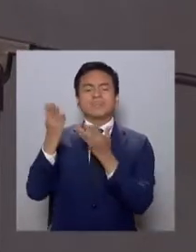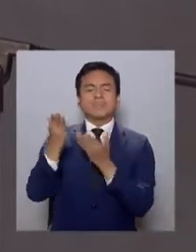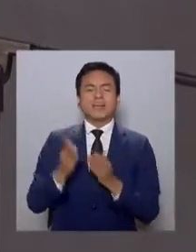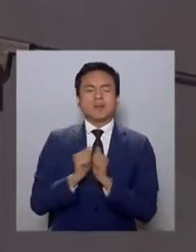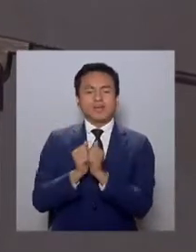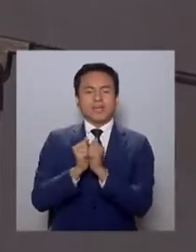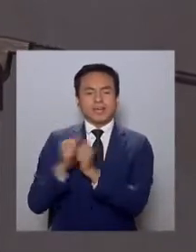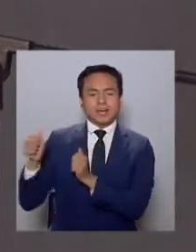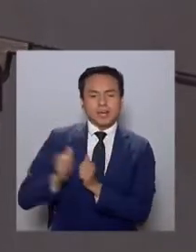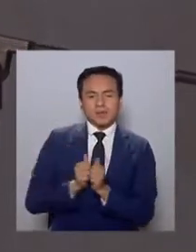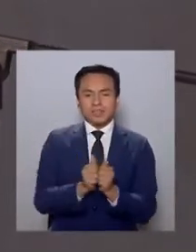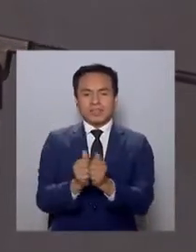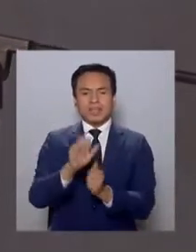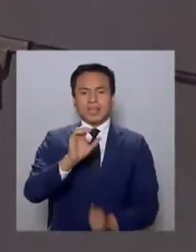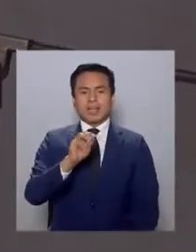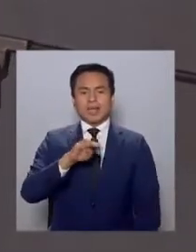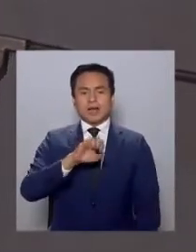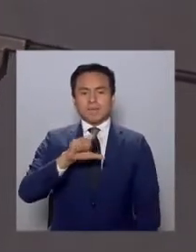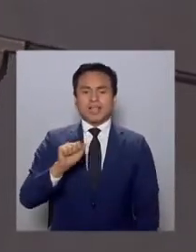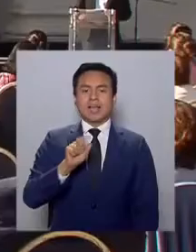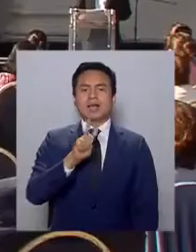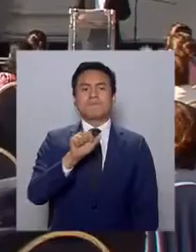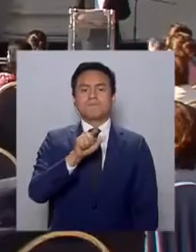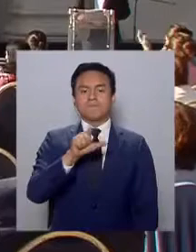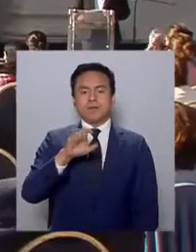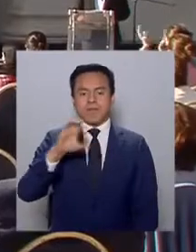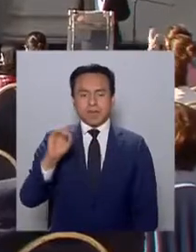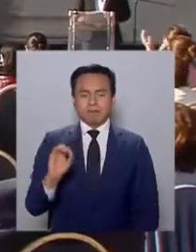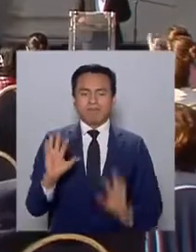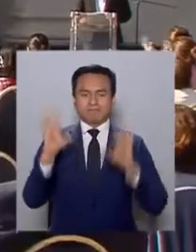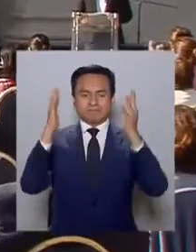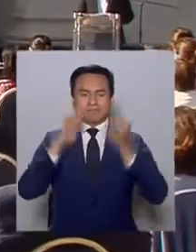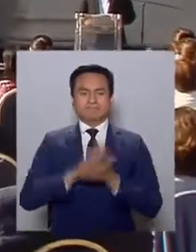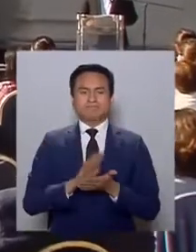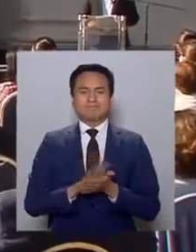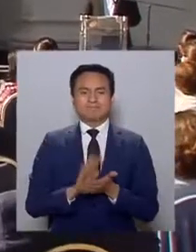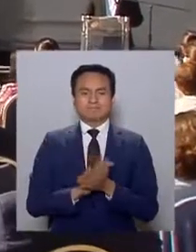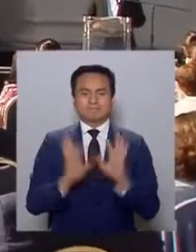otra compañera de ruta, Camila Vallejo Dowling.